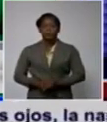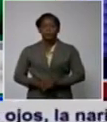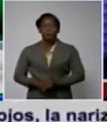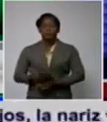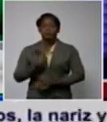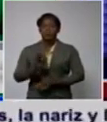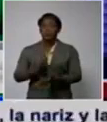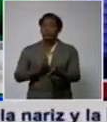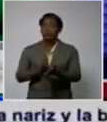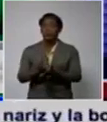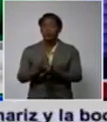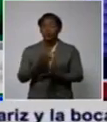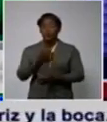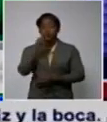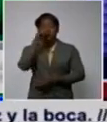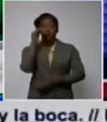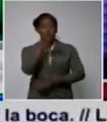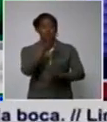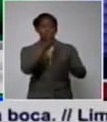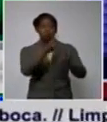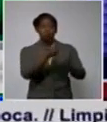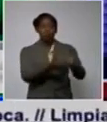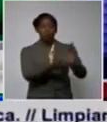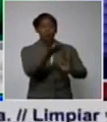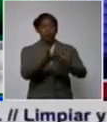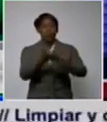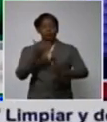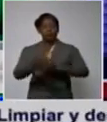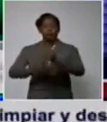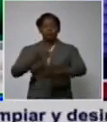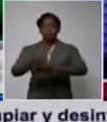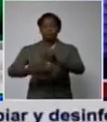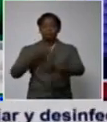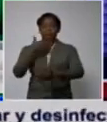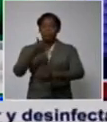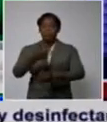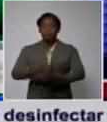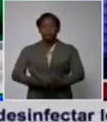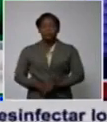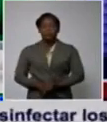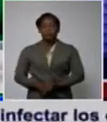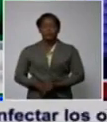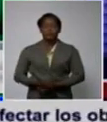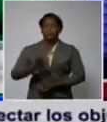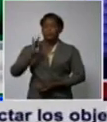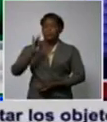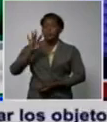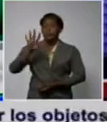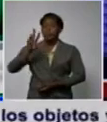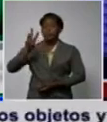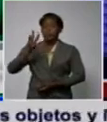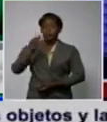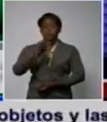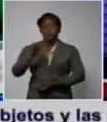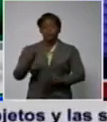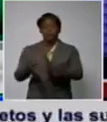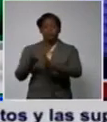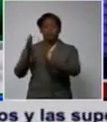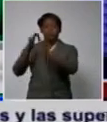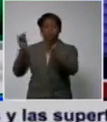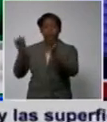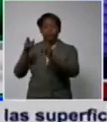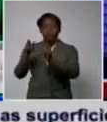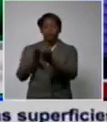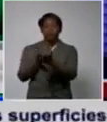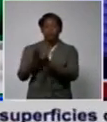activos. Ya con estas 753 altas, pues se han recuperado